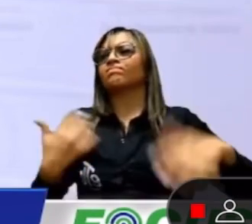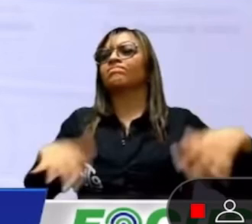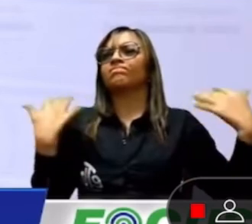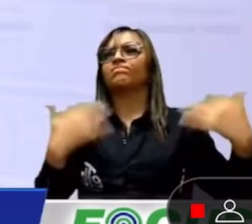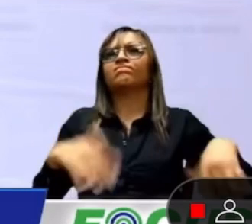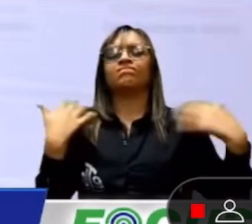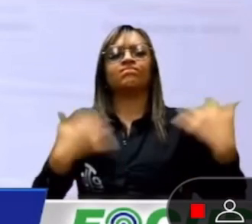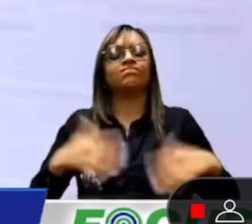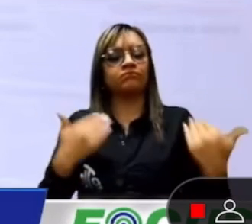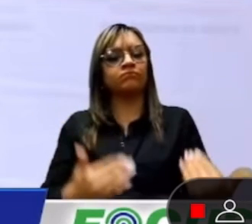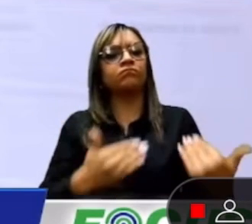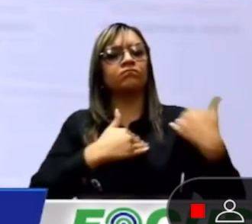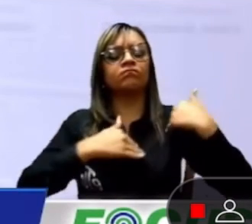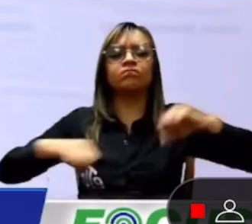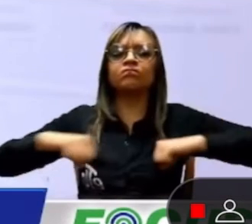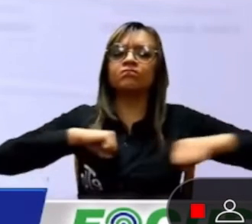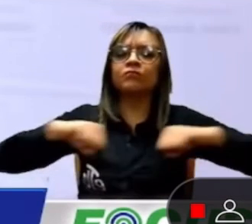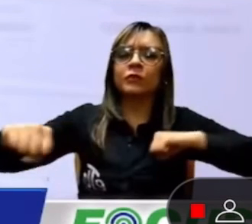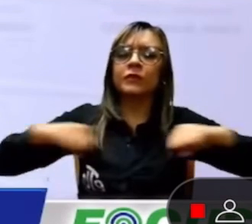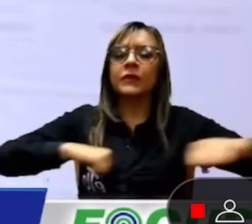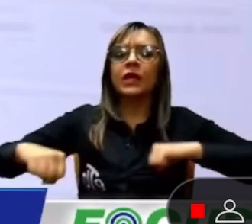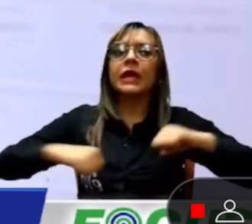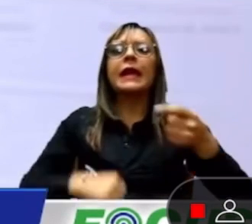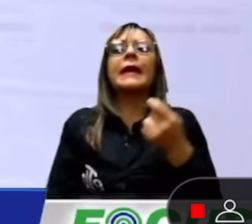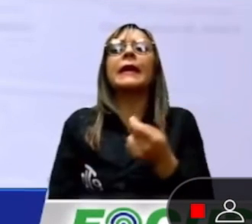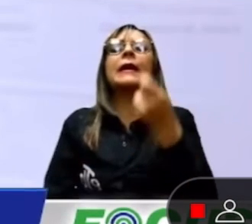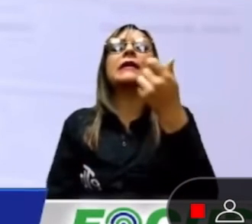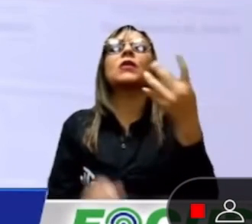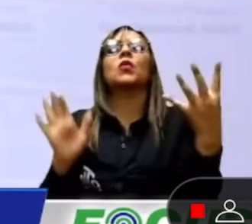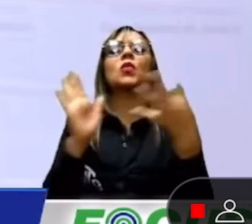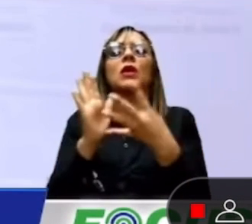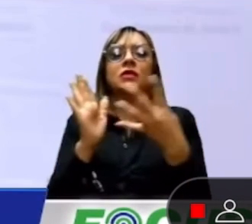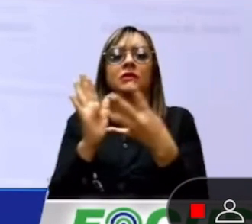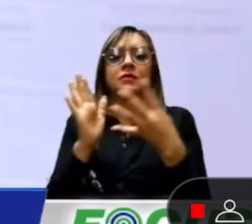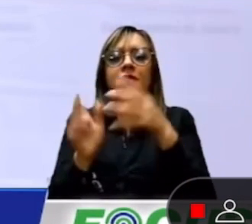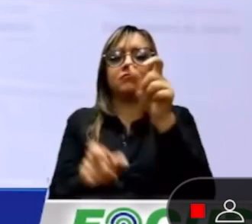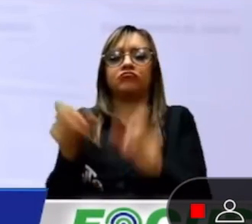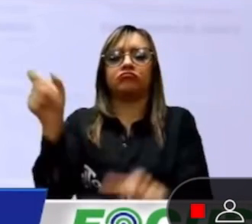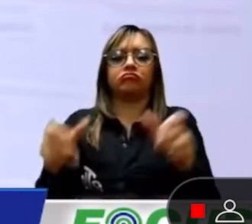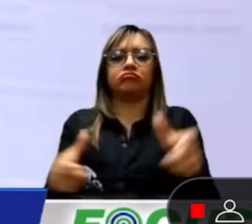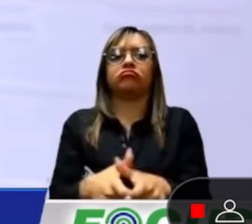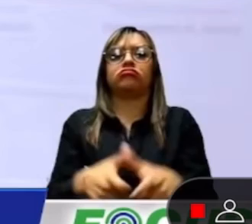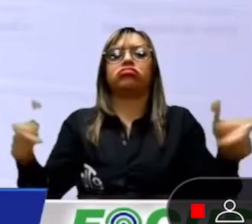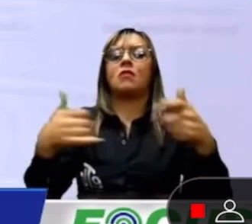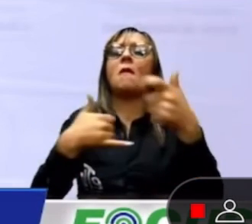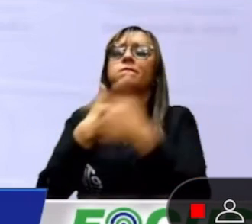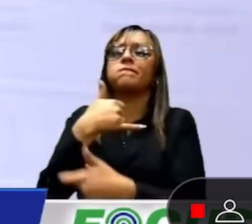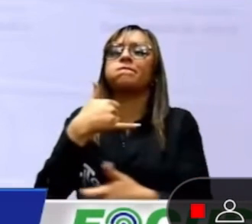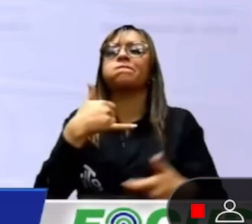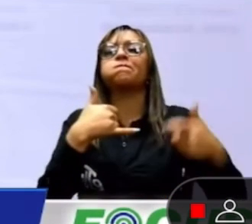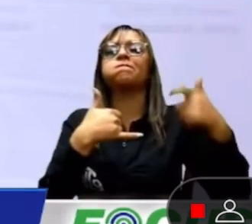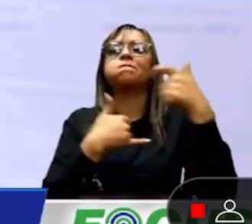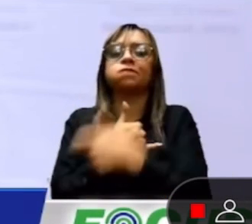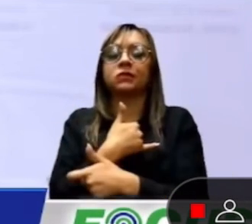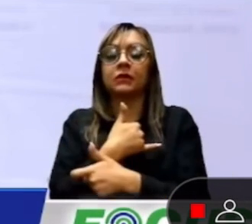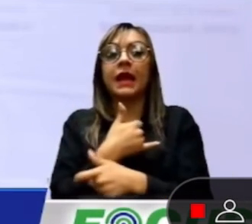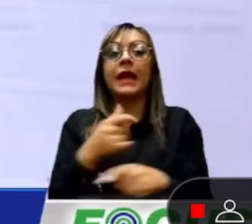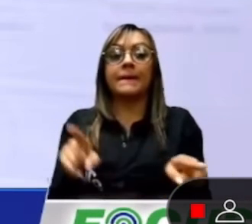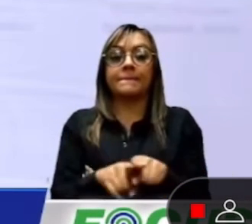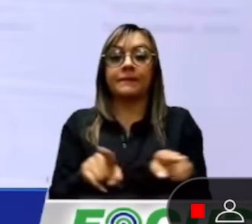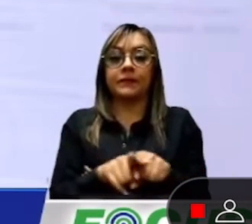responsabilidad de liderar a más de 4000 funcionarios que están a lo largo y ancho de nuestro país